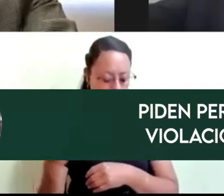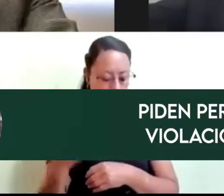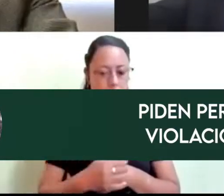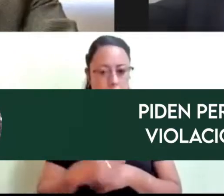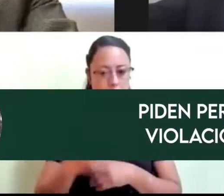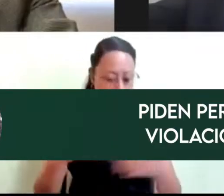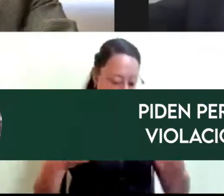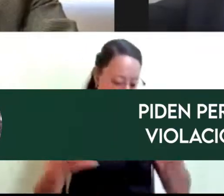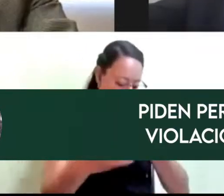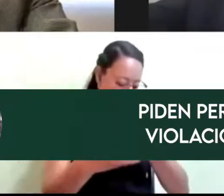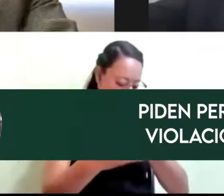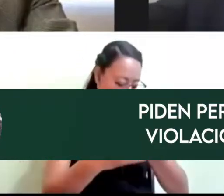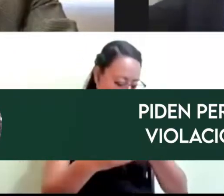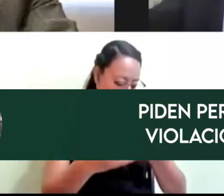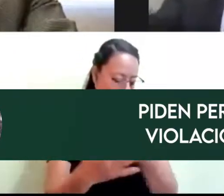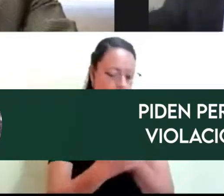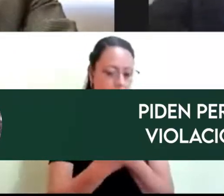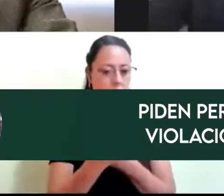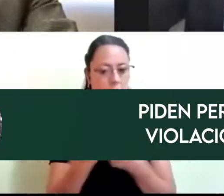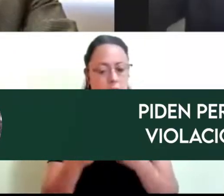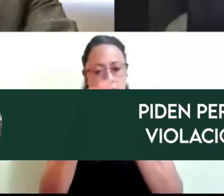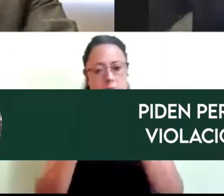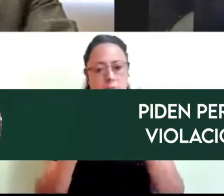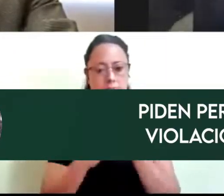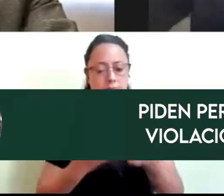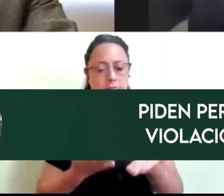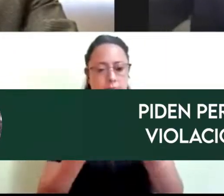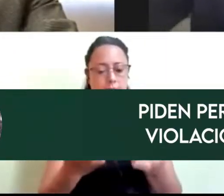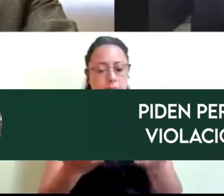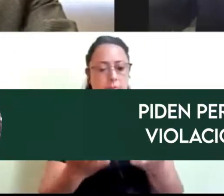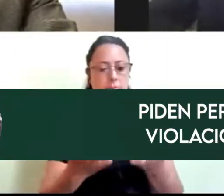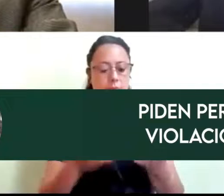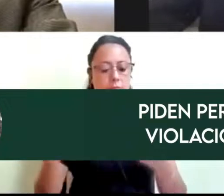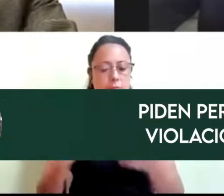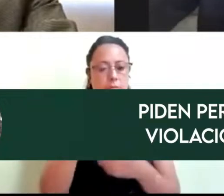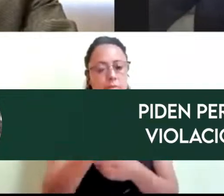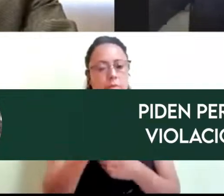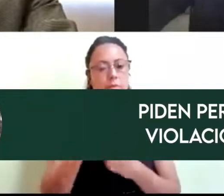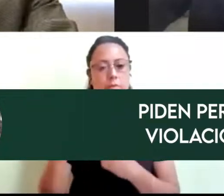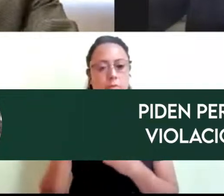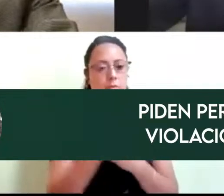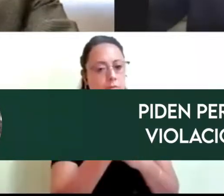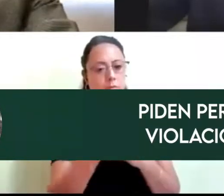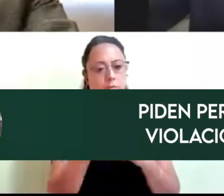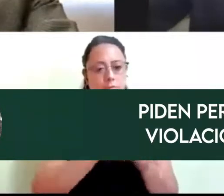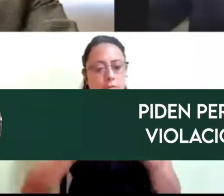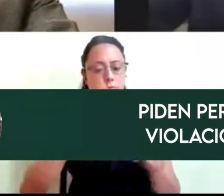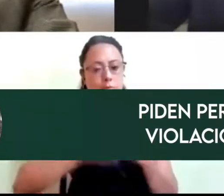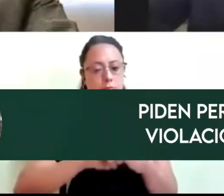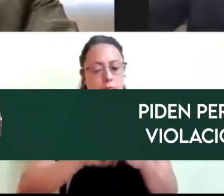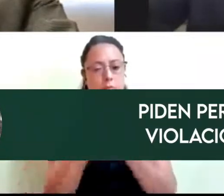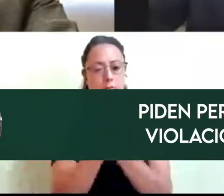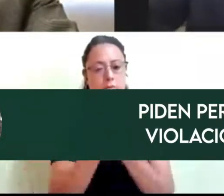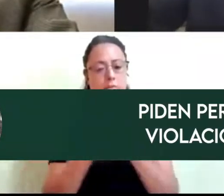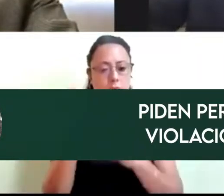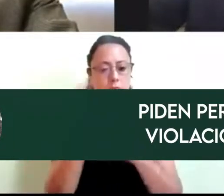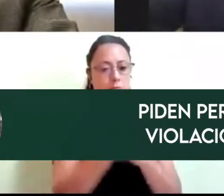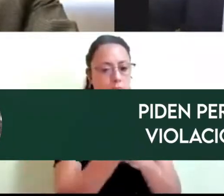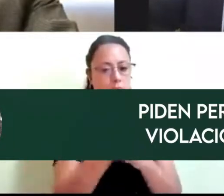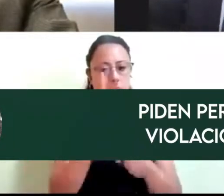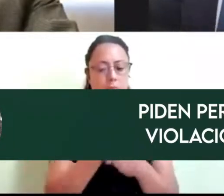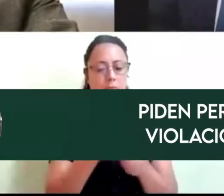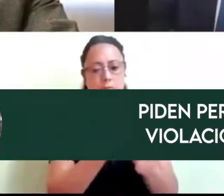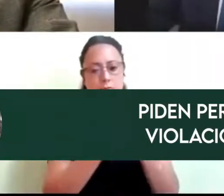vínculo íntimo con la persona. Consideró que la violencia contra las mujeres y las niñas es una pandemia que no se ha logrado disminuir y se expresa